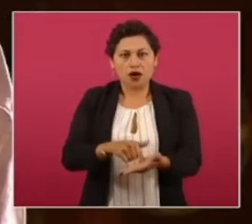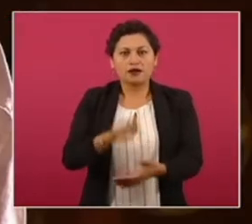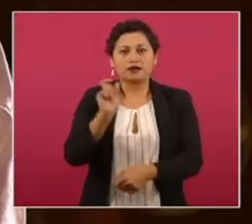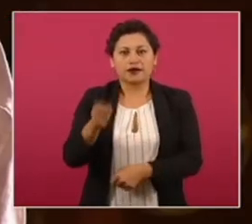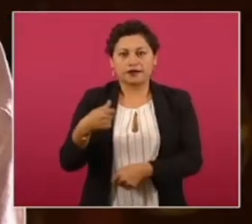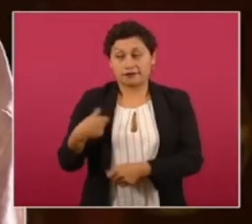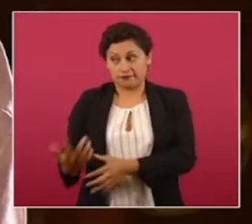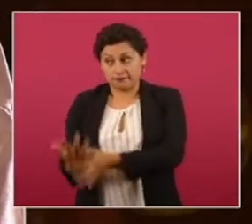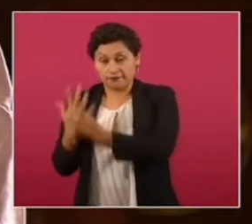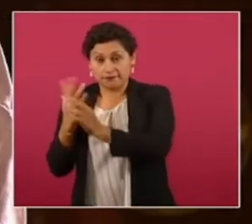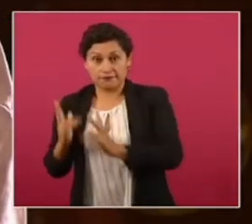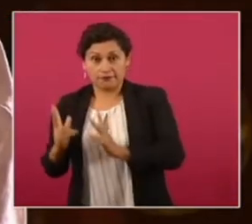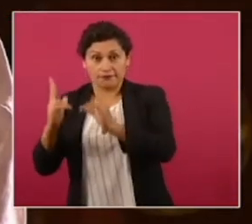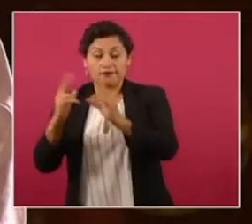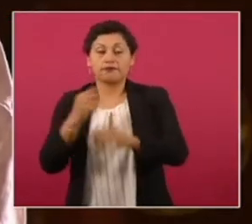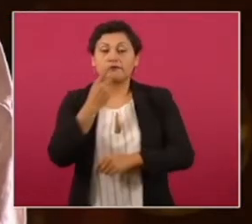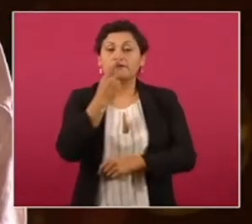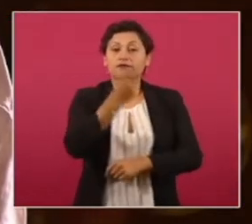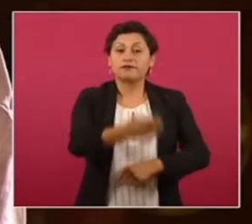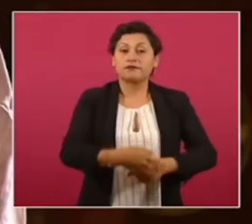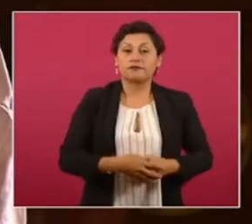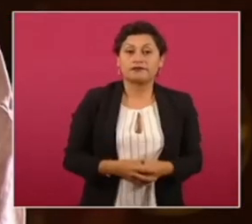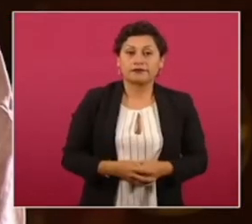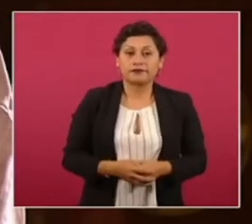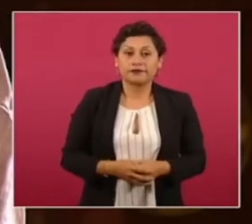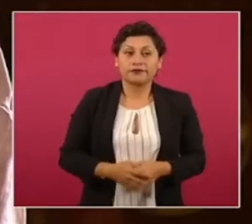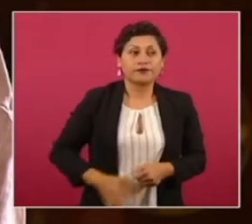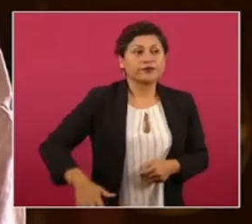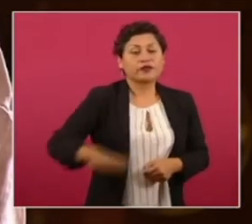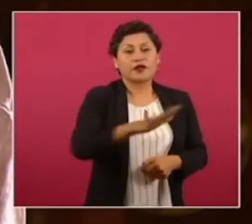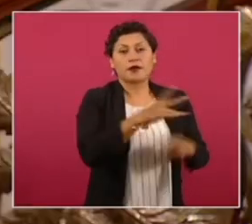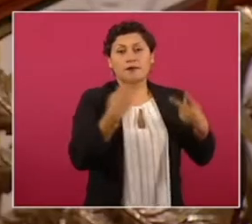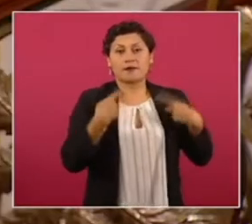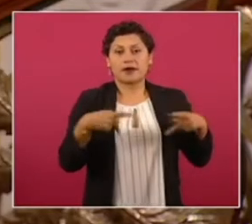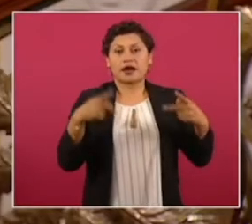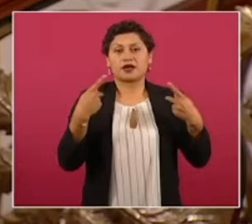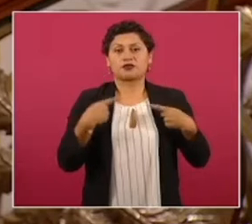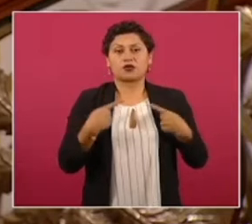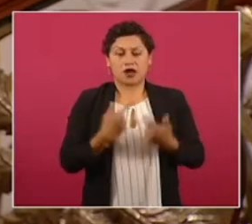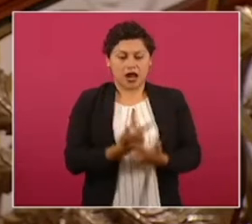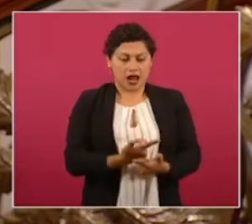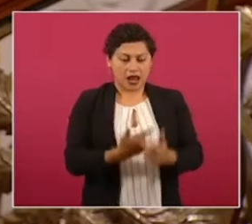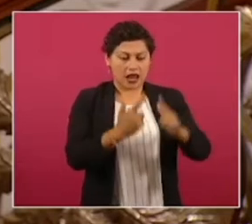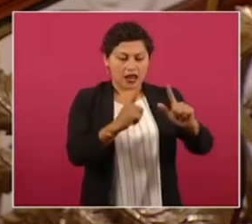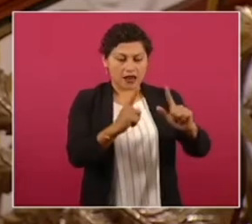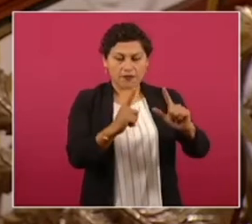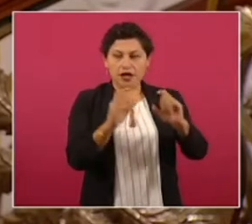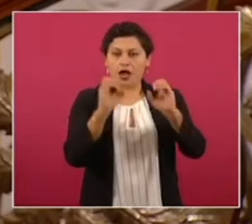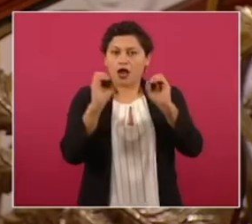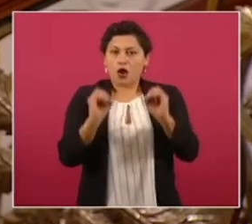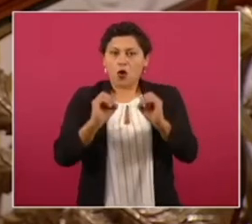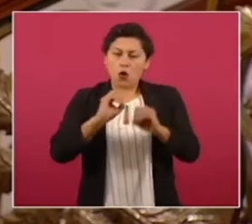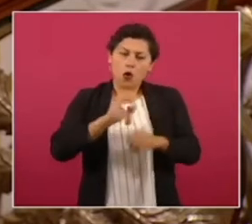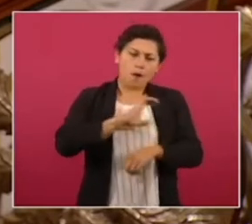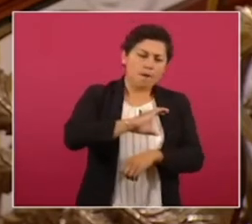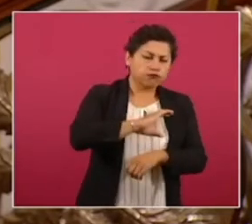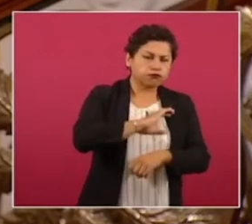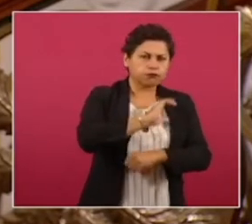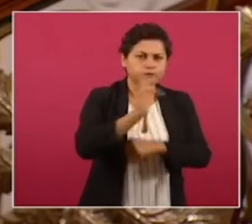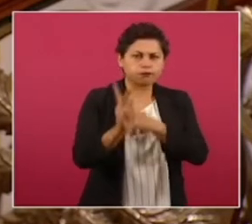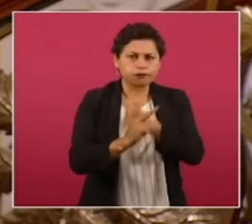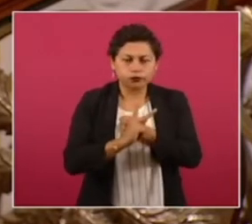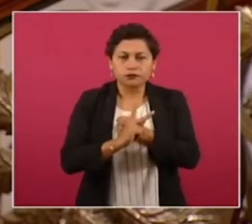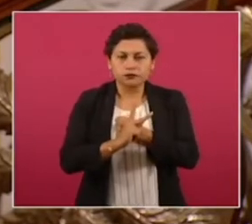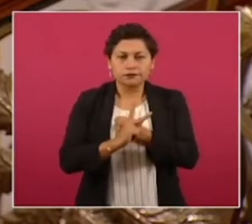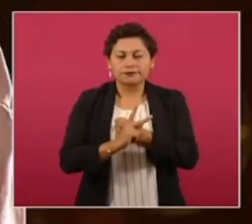cita, el pueblo no puede ser libre ni republicano, y mucho menos venturoso